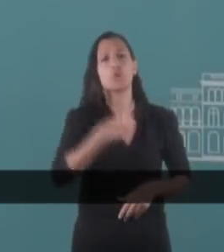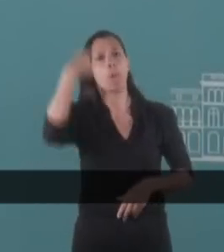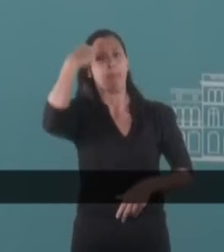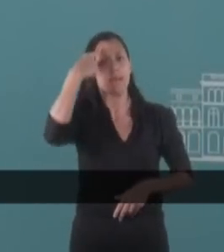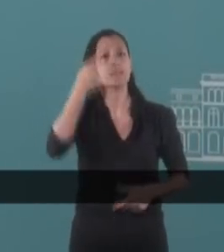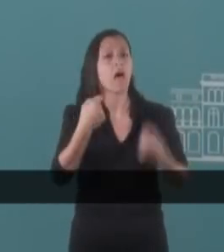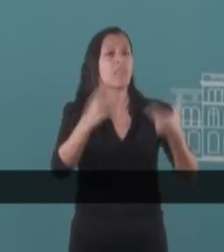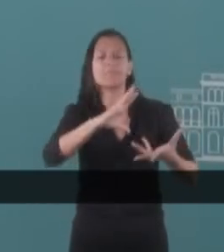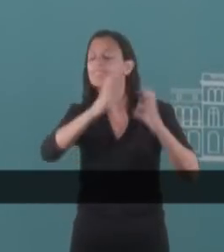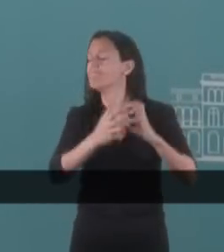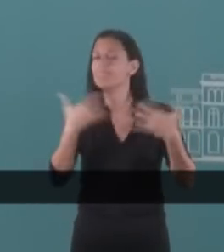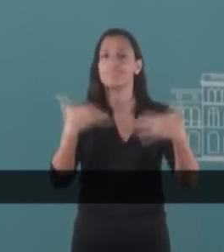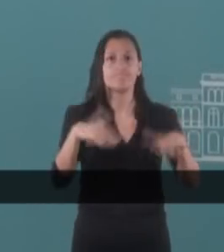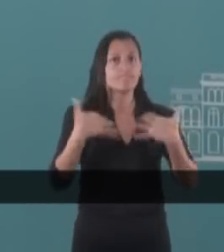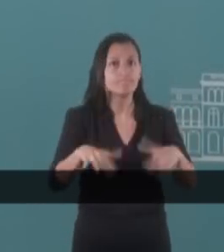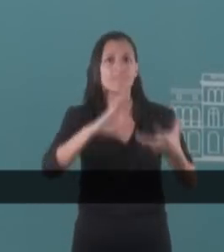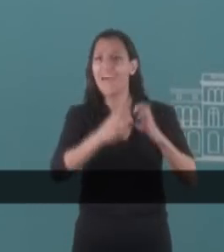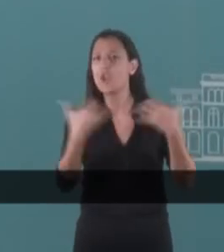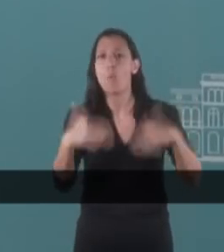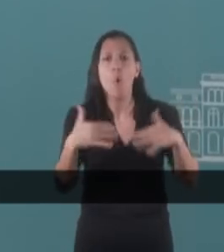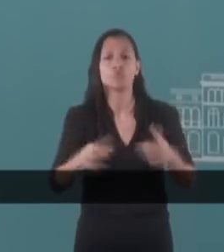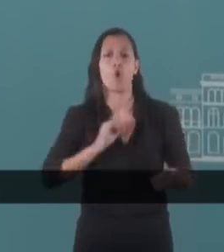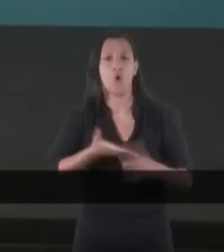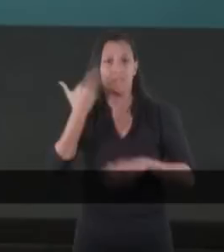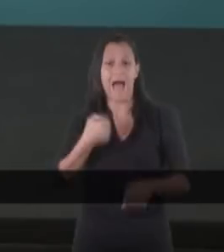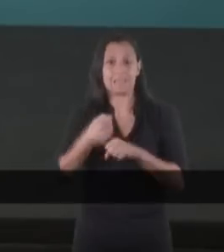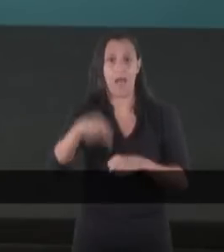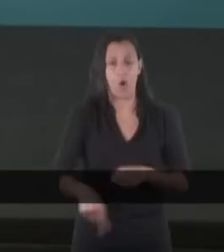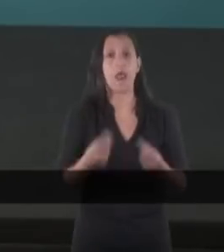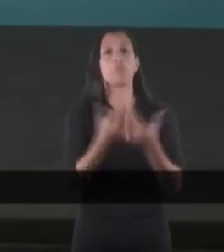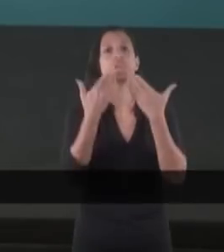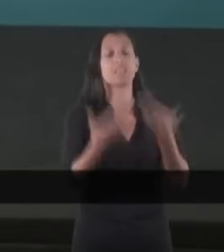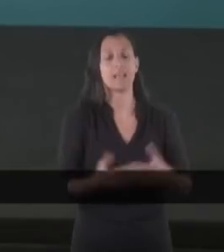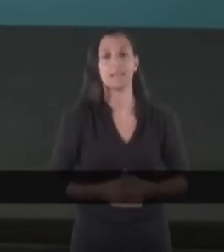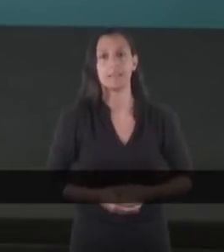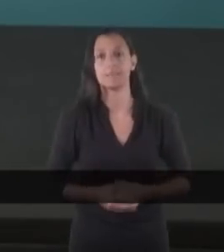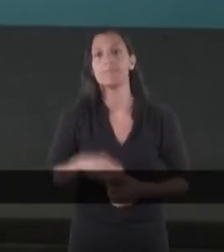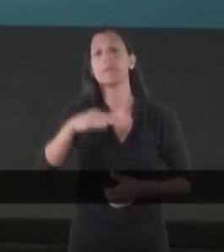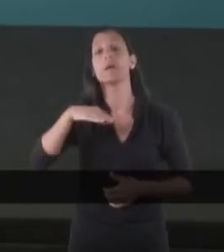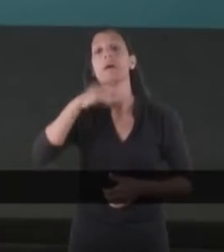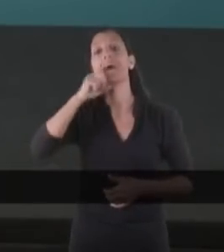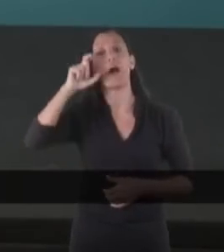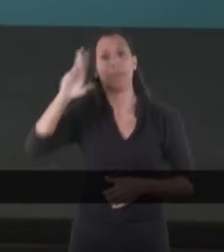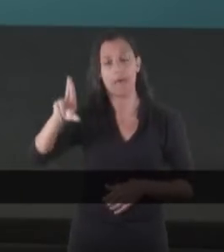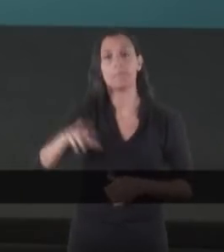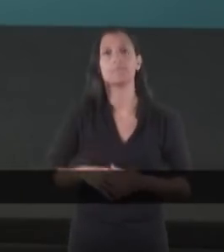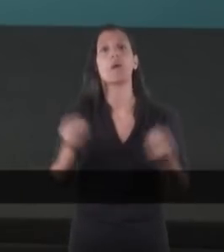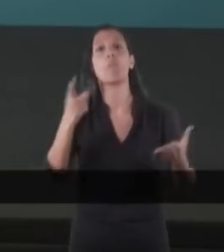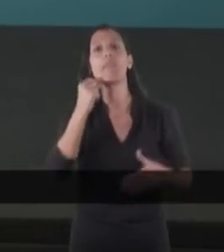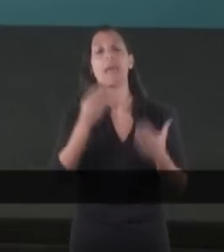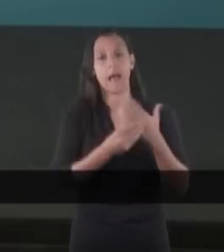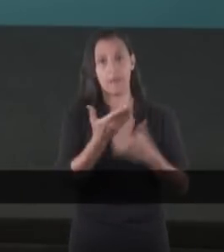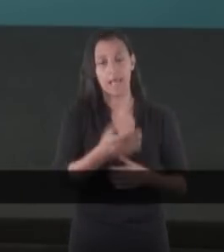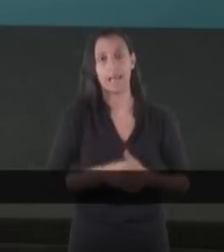mucho daño a las instituciones y a la Argentina en el último tiempo. Muchas gracias, Hernán. Fabián Wohlman, de La Patriada. ¿Qué tal? Buen día, ¿Cómo estás?